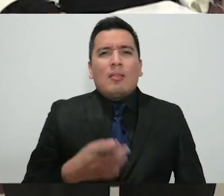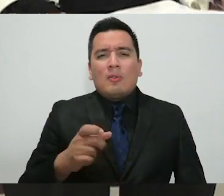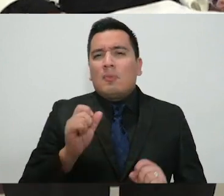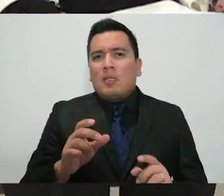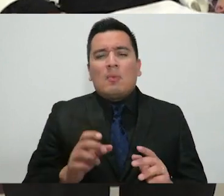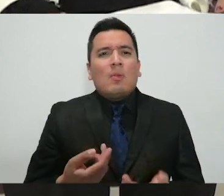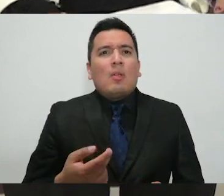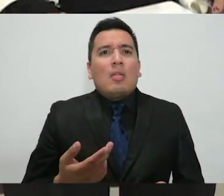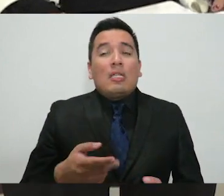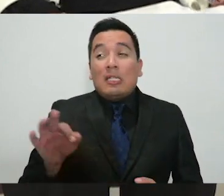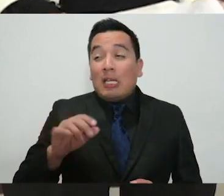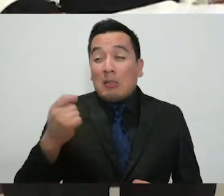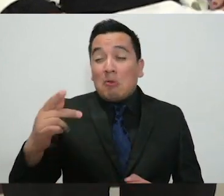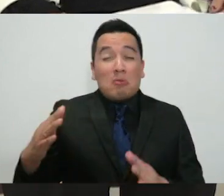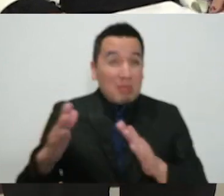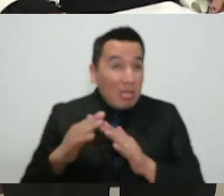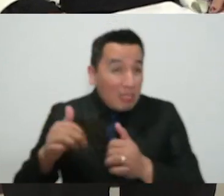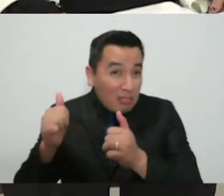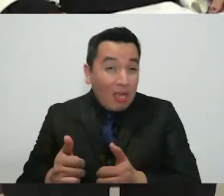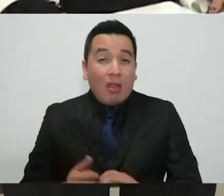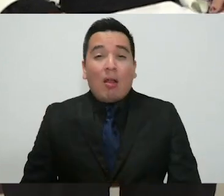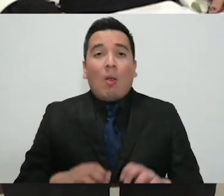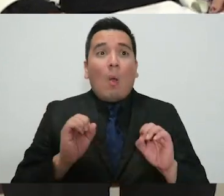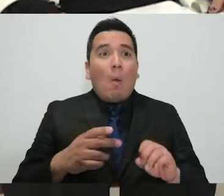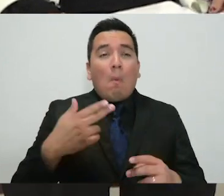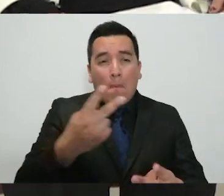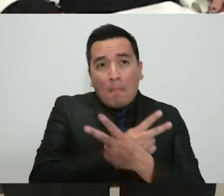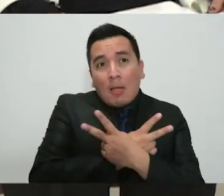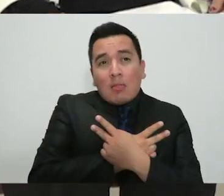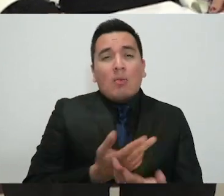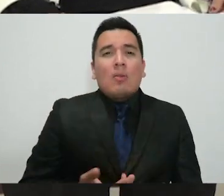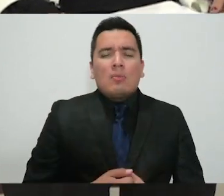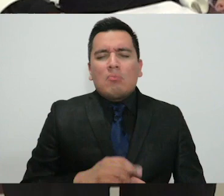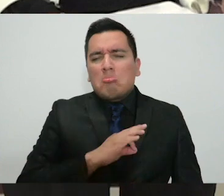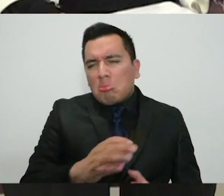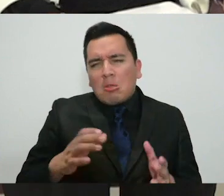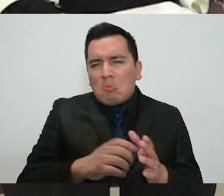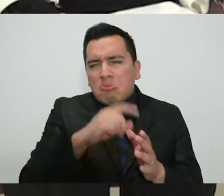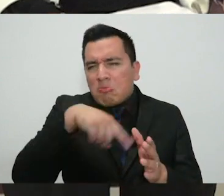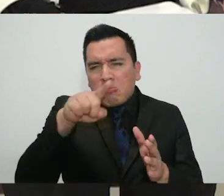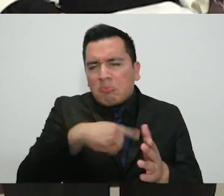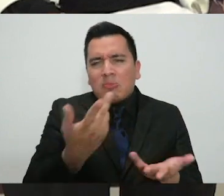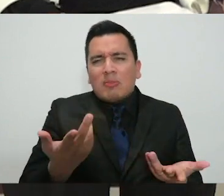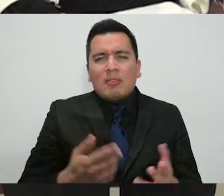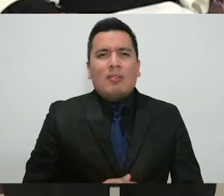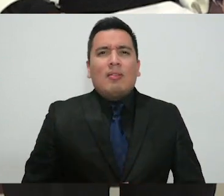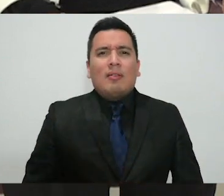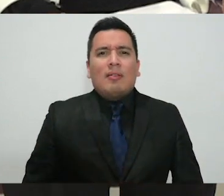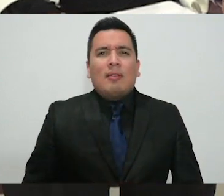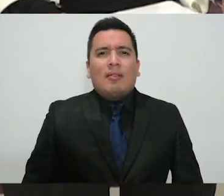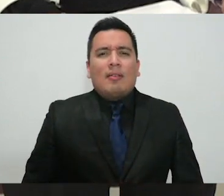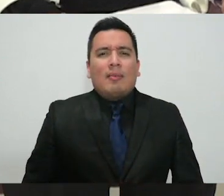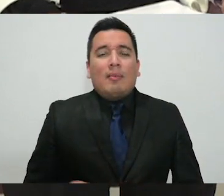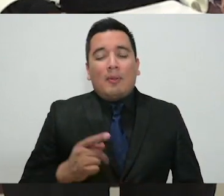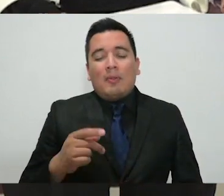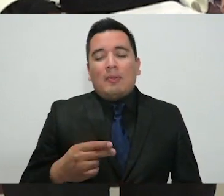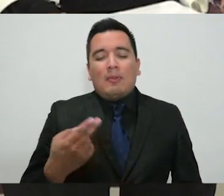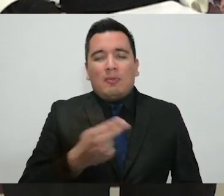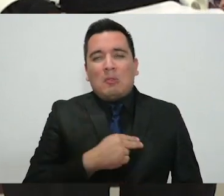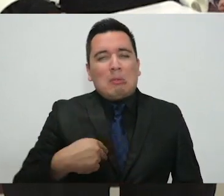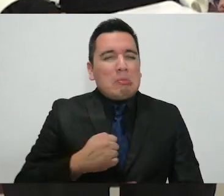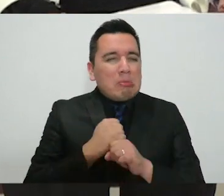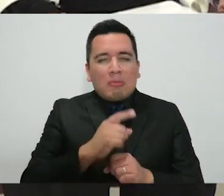de que alguien esté en su casa, esté de vacaciones, podrá votar casi sin ningún tipo de impedimento. Y hoy